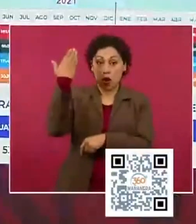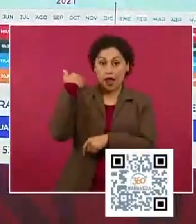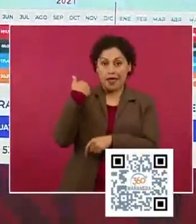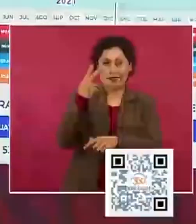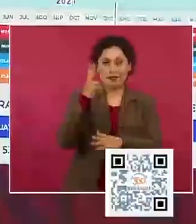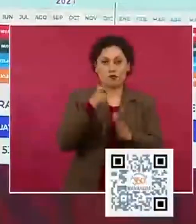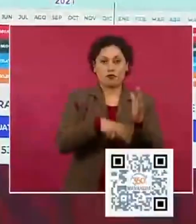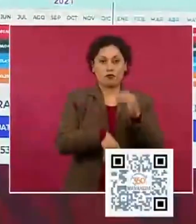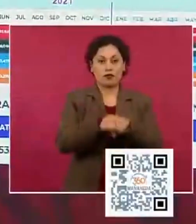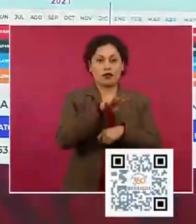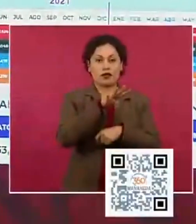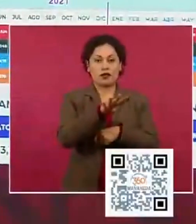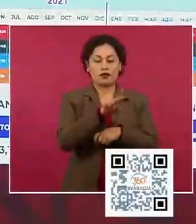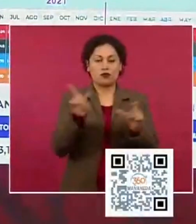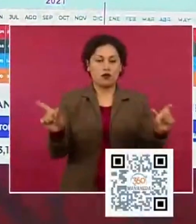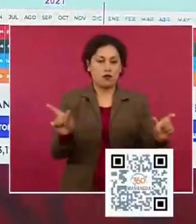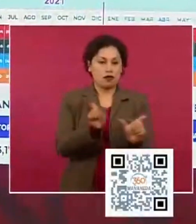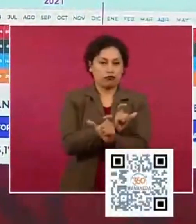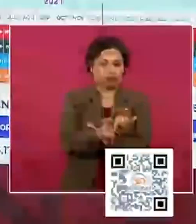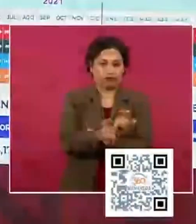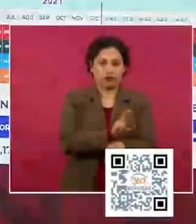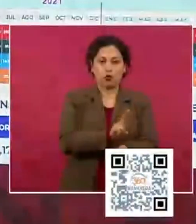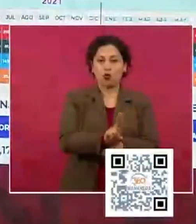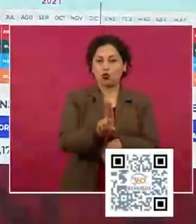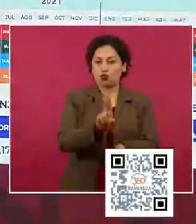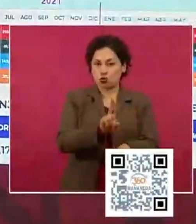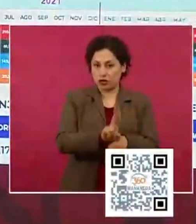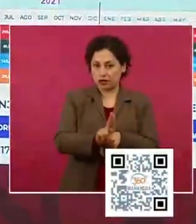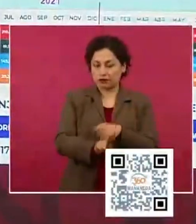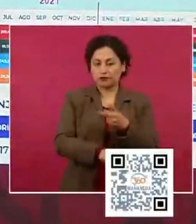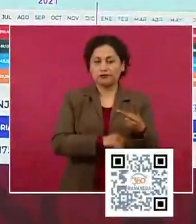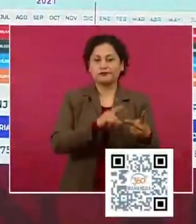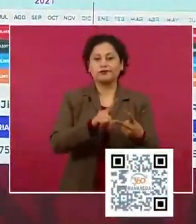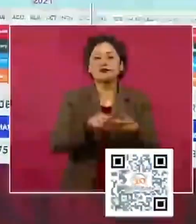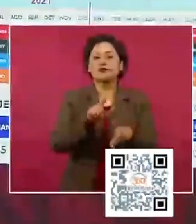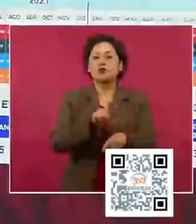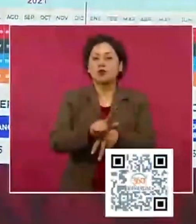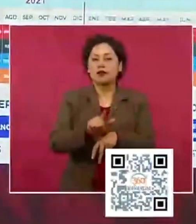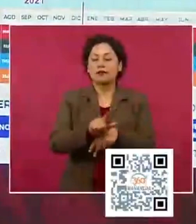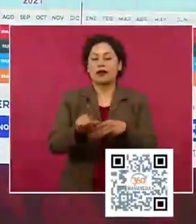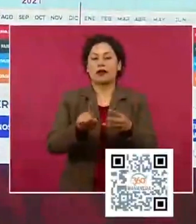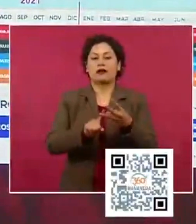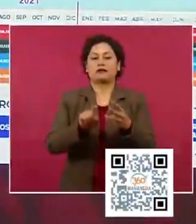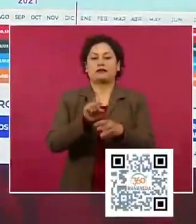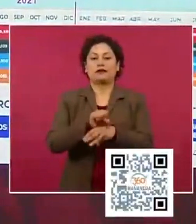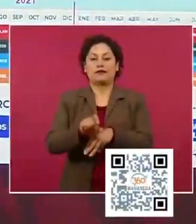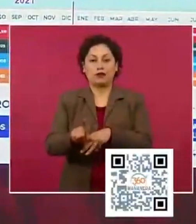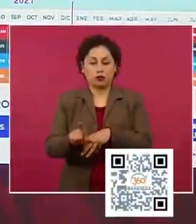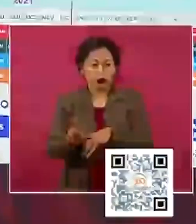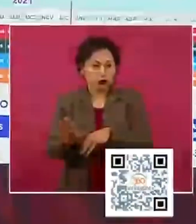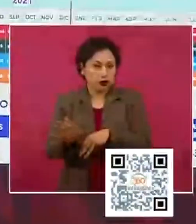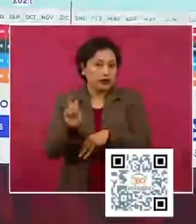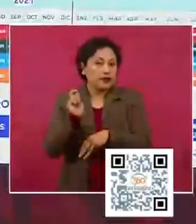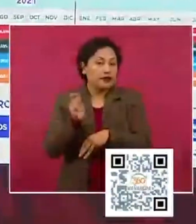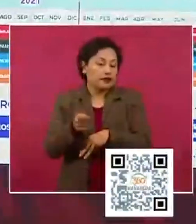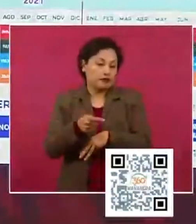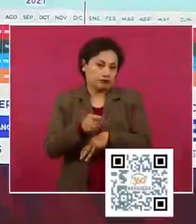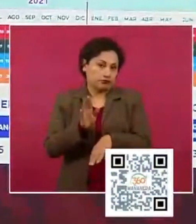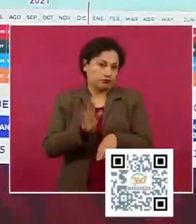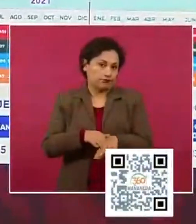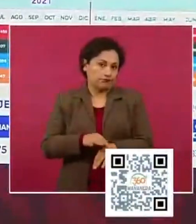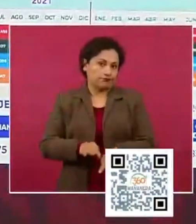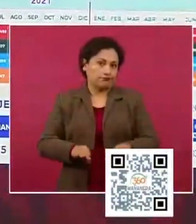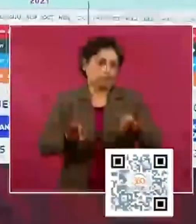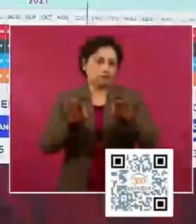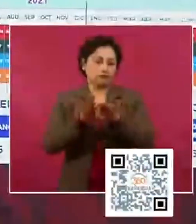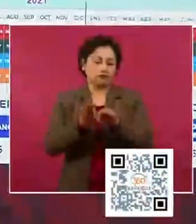2019 aquí estaría Honduras Guatemala El Salvador principalmente y aquí se